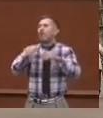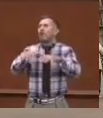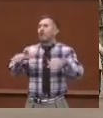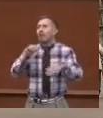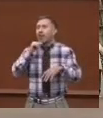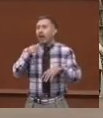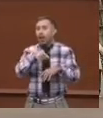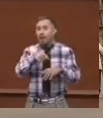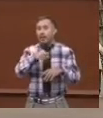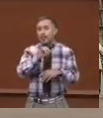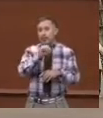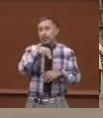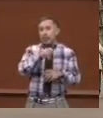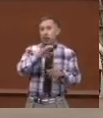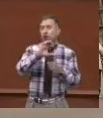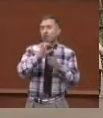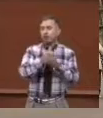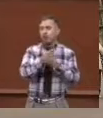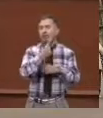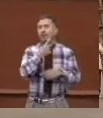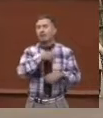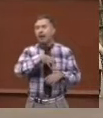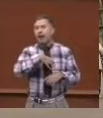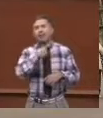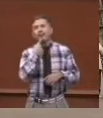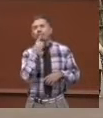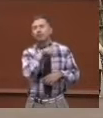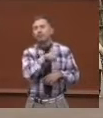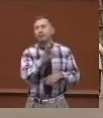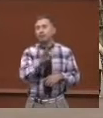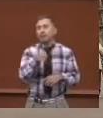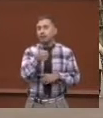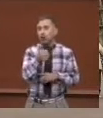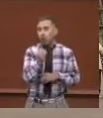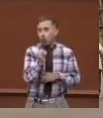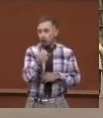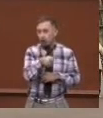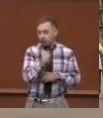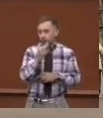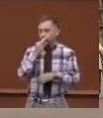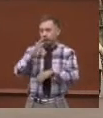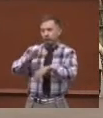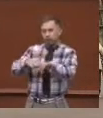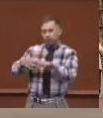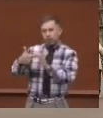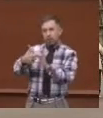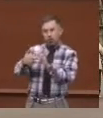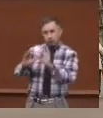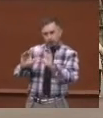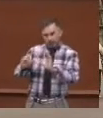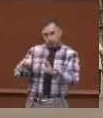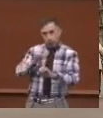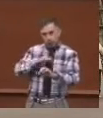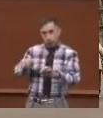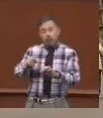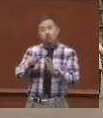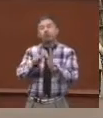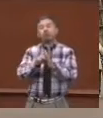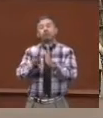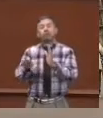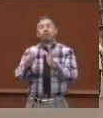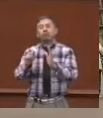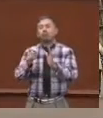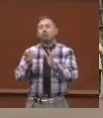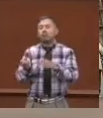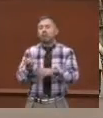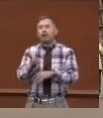y Denuncias del INE, el 6 de junio, dictó medidas cautelares para suspender esa propaganda que se desplegaba